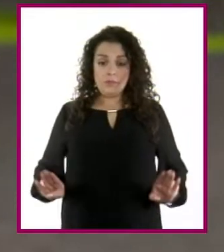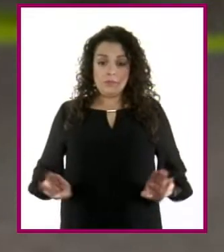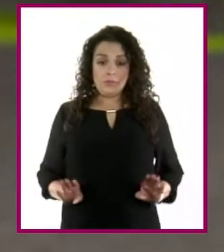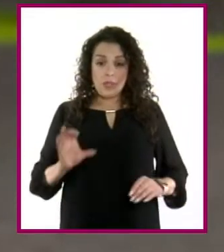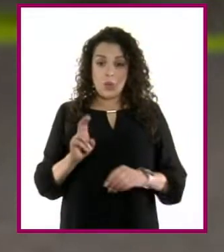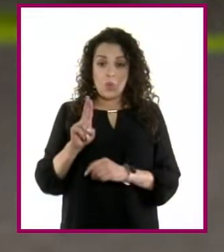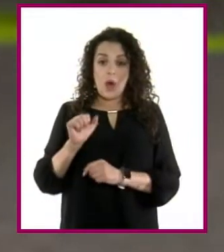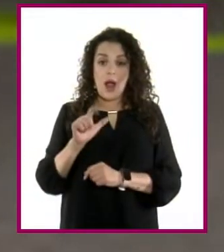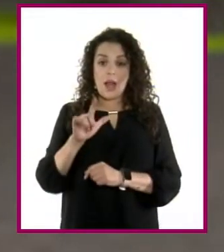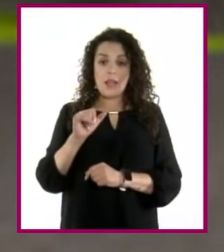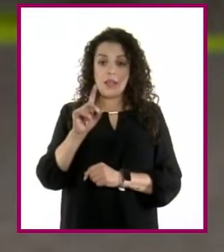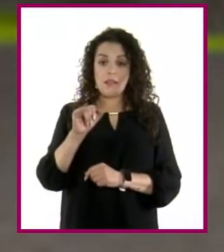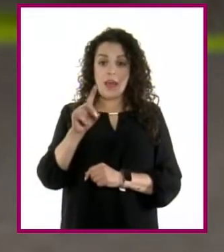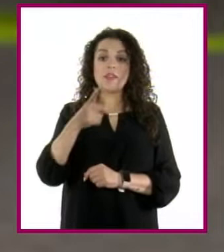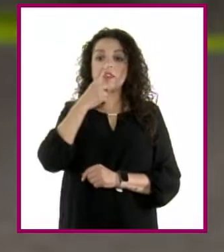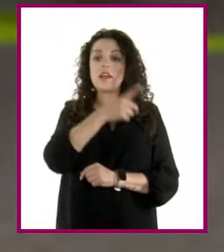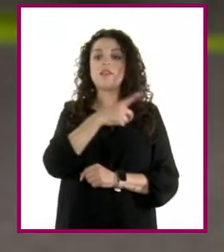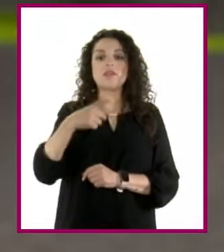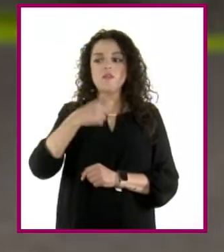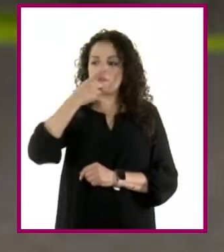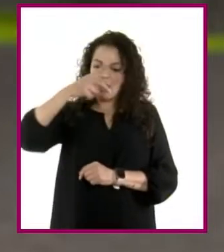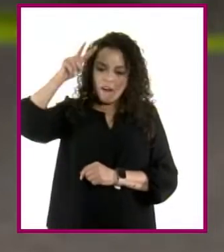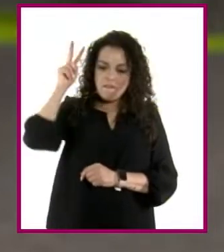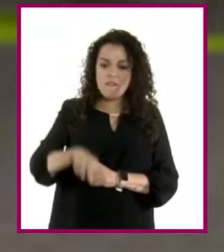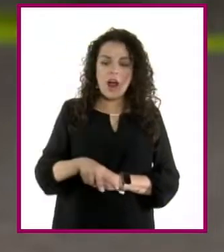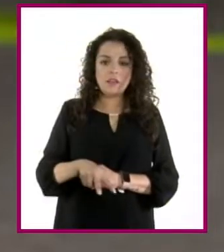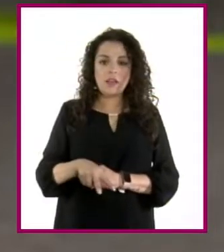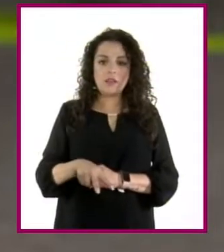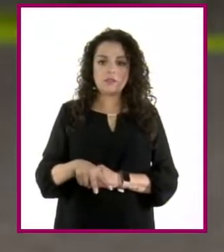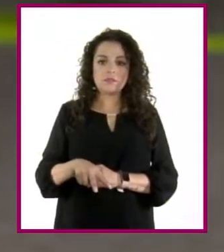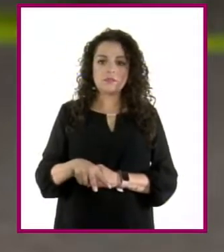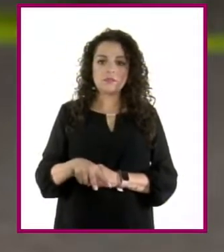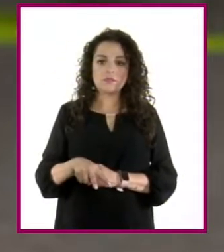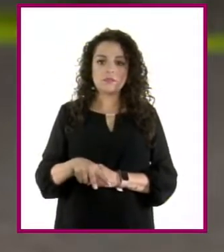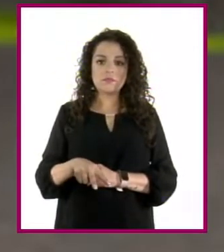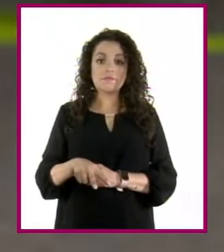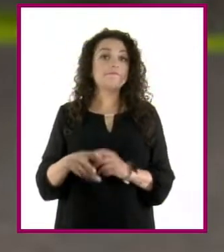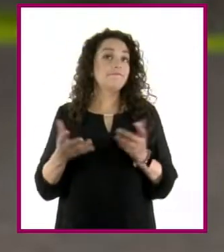verdaderas y que evitemos decir cosas para las que no tenemos justificación.